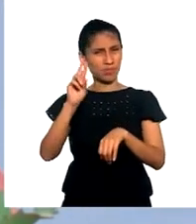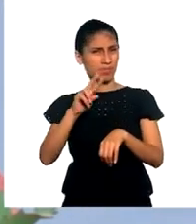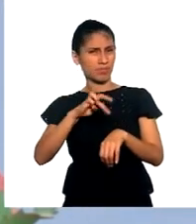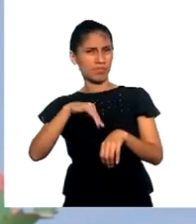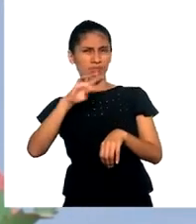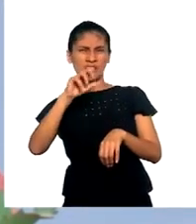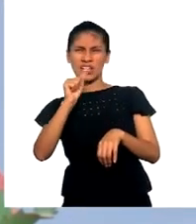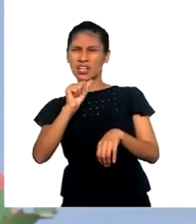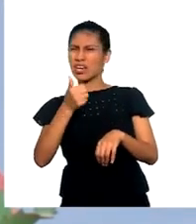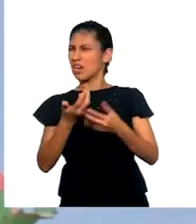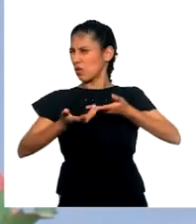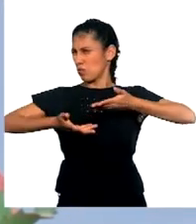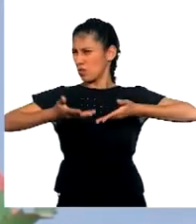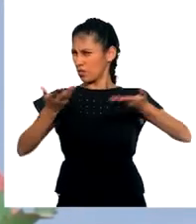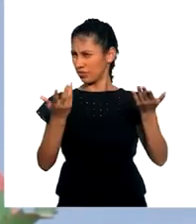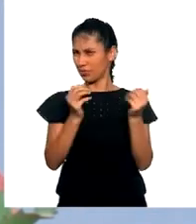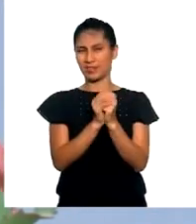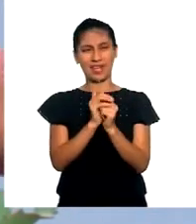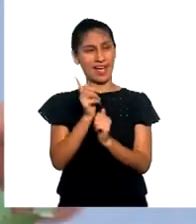hormigas